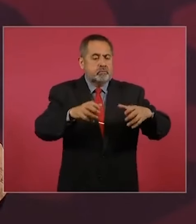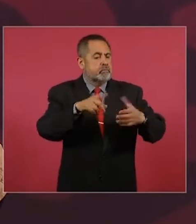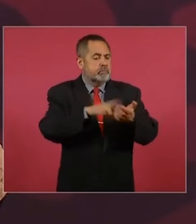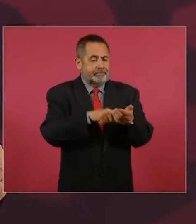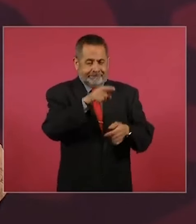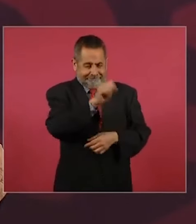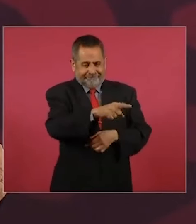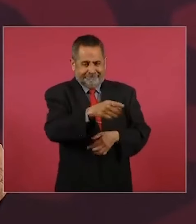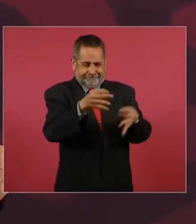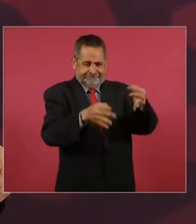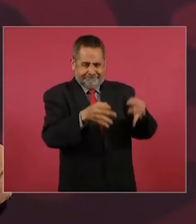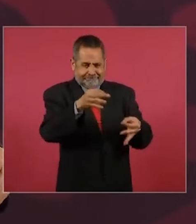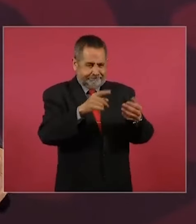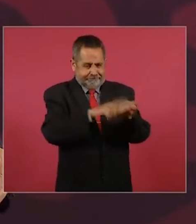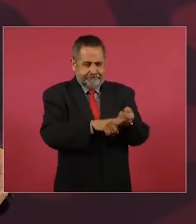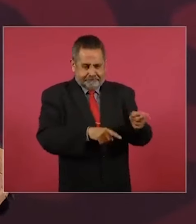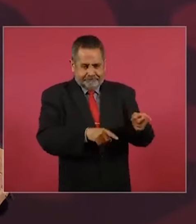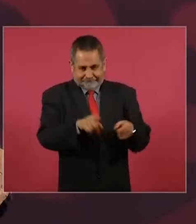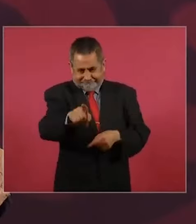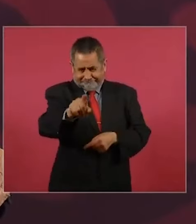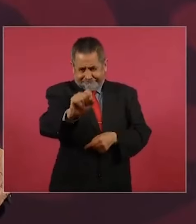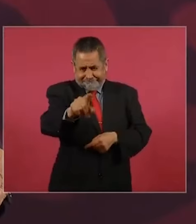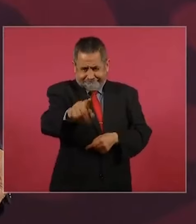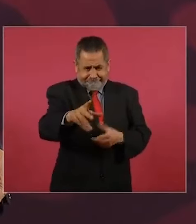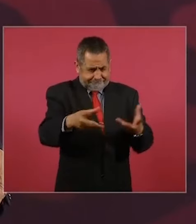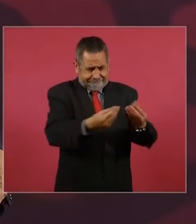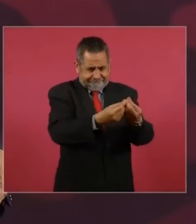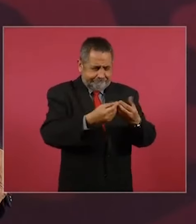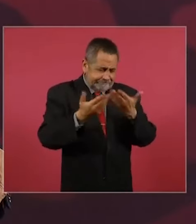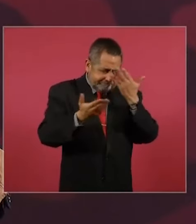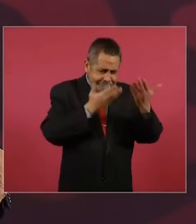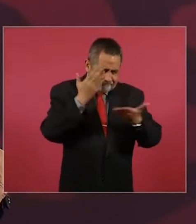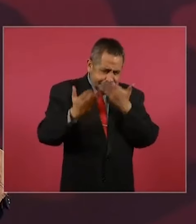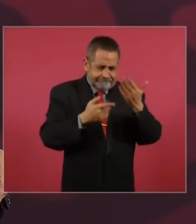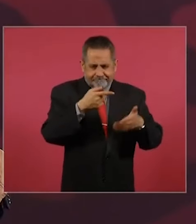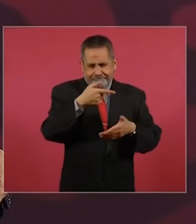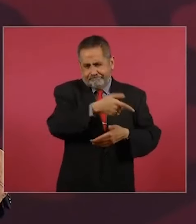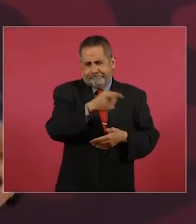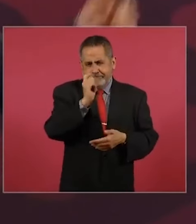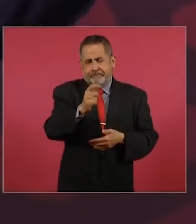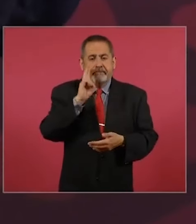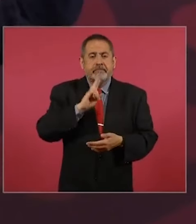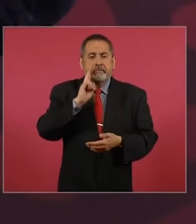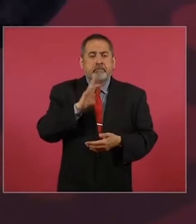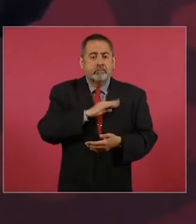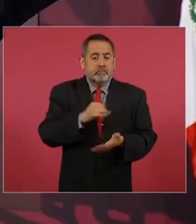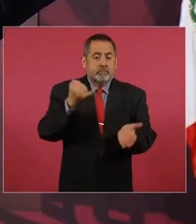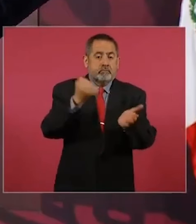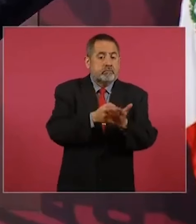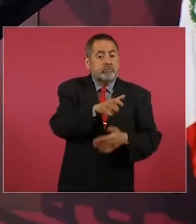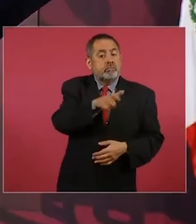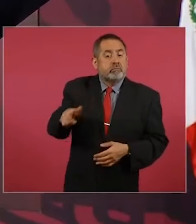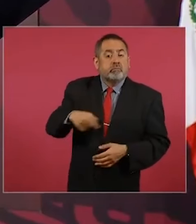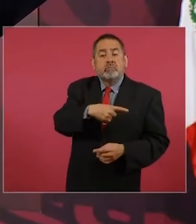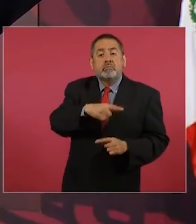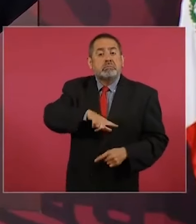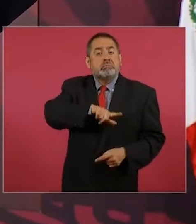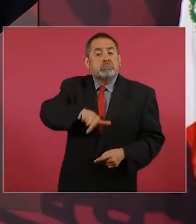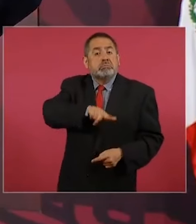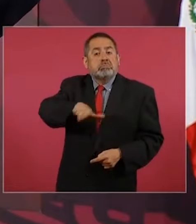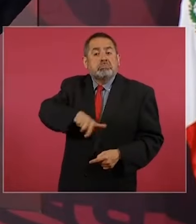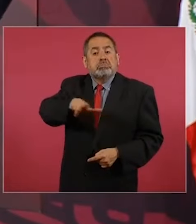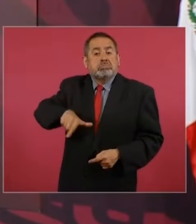conferencia matutina, el presidente Andrés Manuel López Obrador urgió a la Suprema Corte de Justicia y a los magistrados